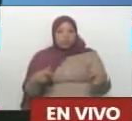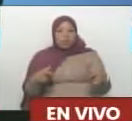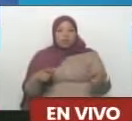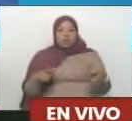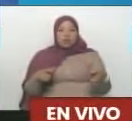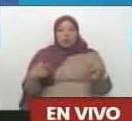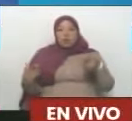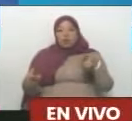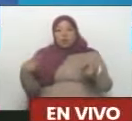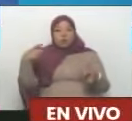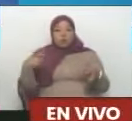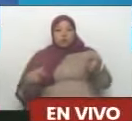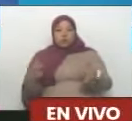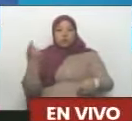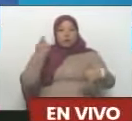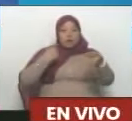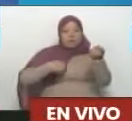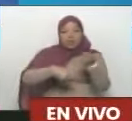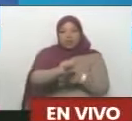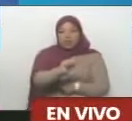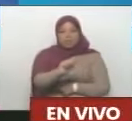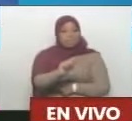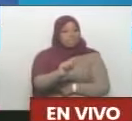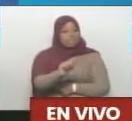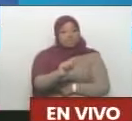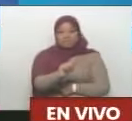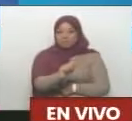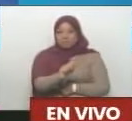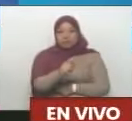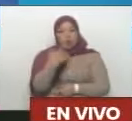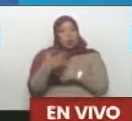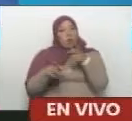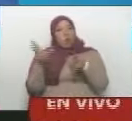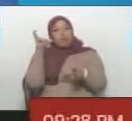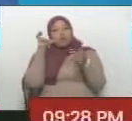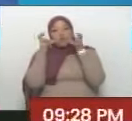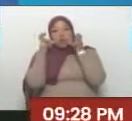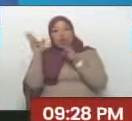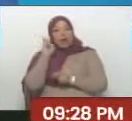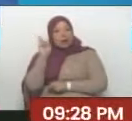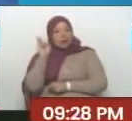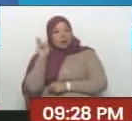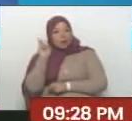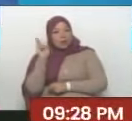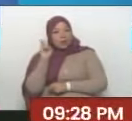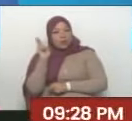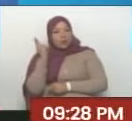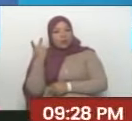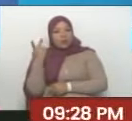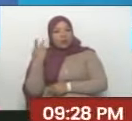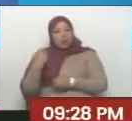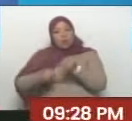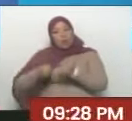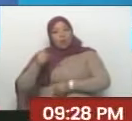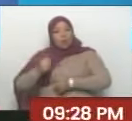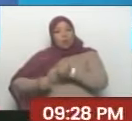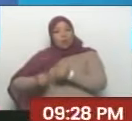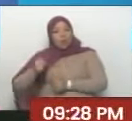salir con el disco de vinil a venderlo y de que alguien lo escuche en la radio, una canción de Cristóbal Jiménez,